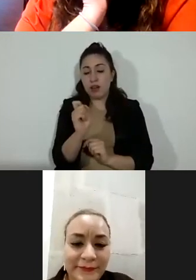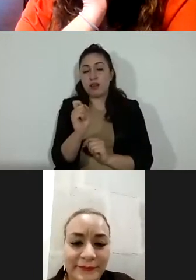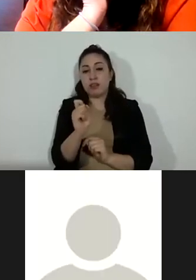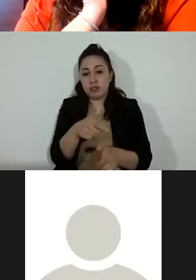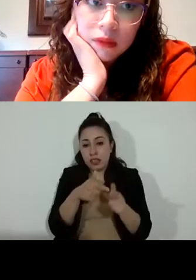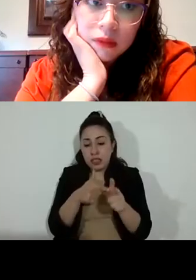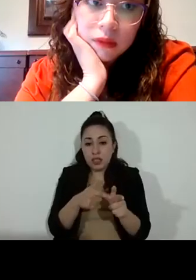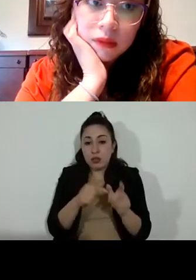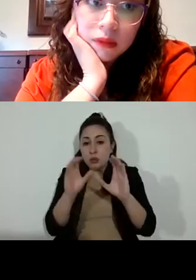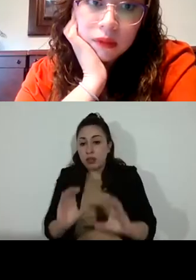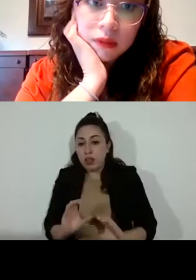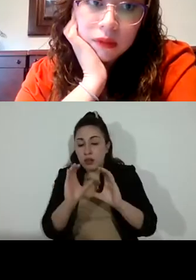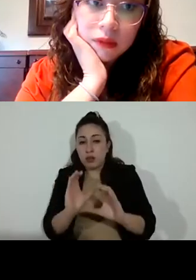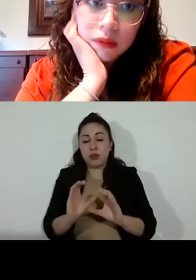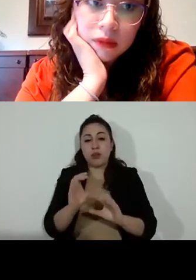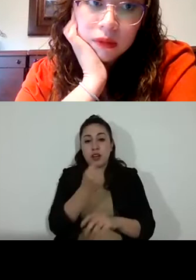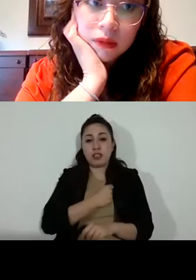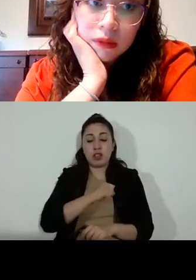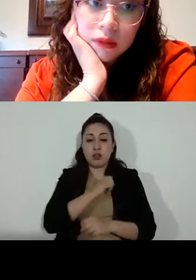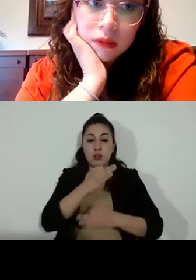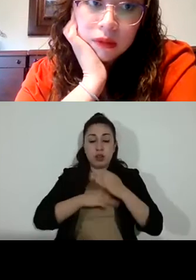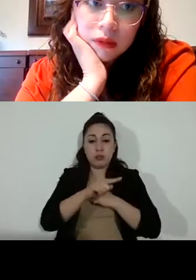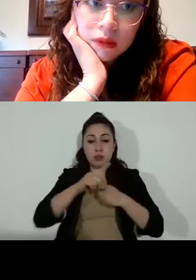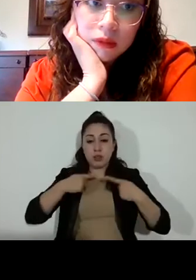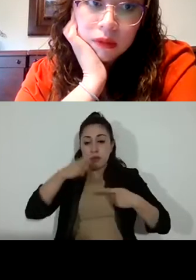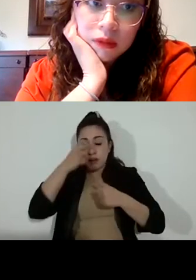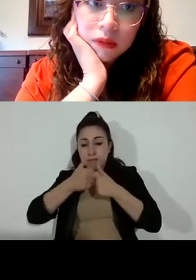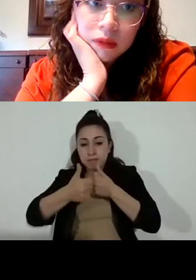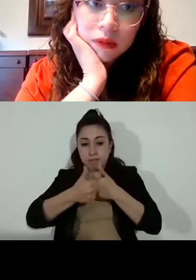seguridad y las medidas de sana distancia.